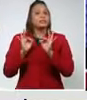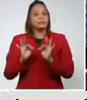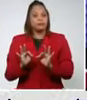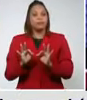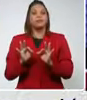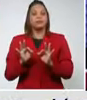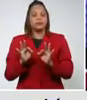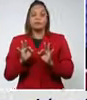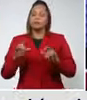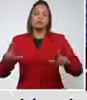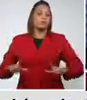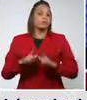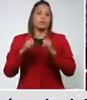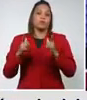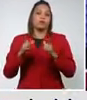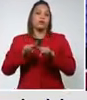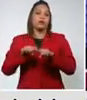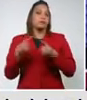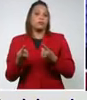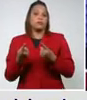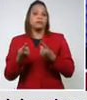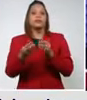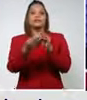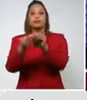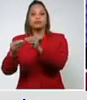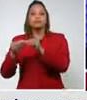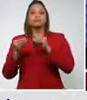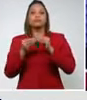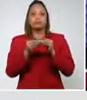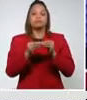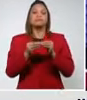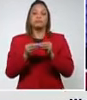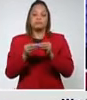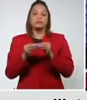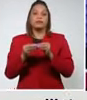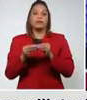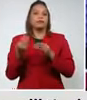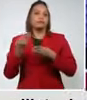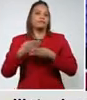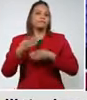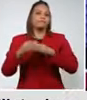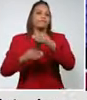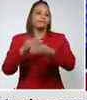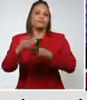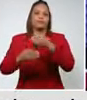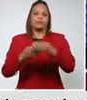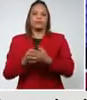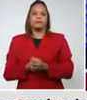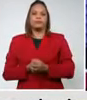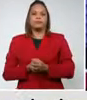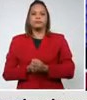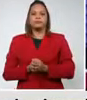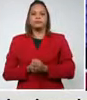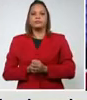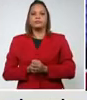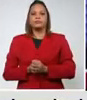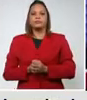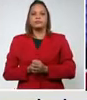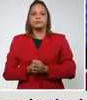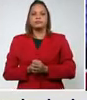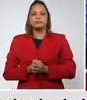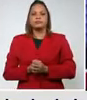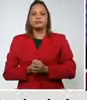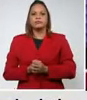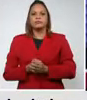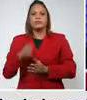los hechos que a veces nos entorpecen la evolución y que, teniendo en cuenta que este es